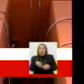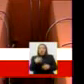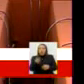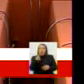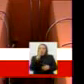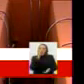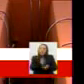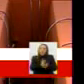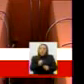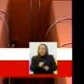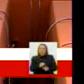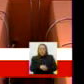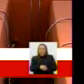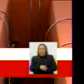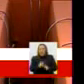no estipula